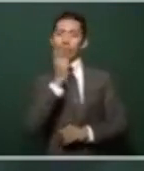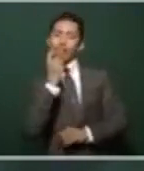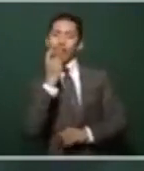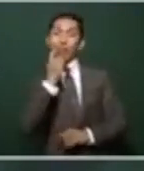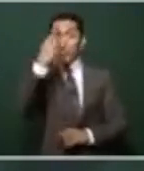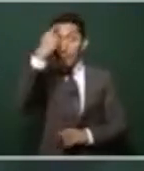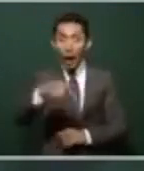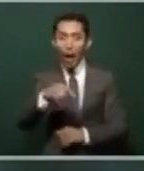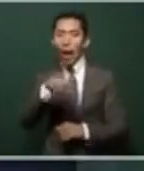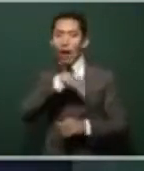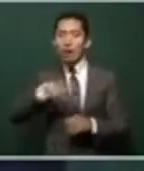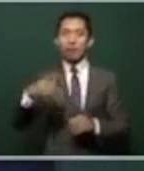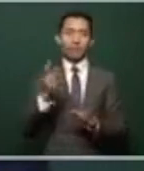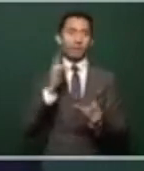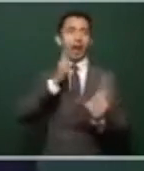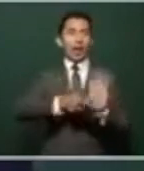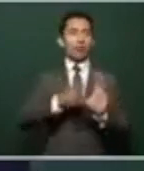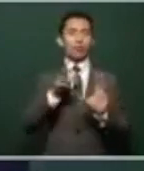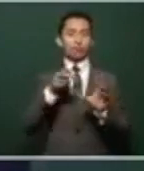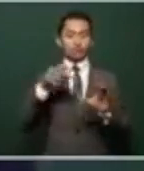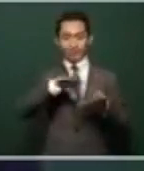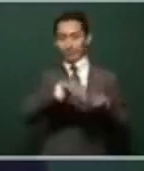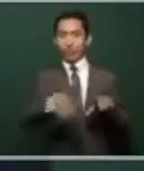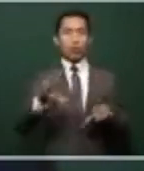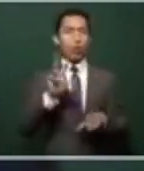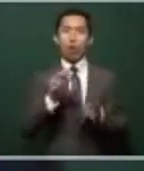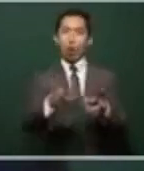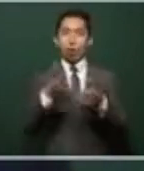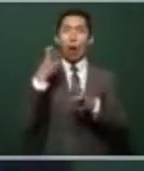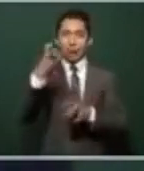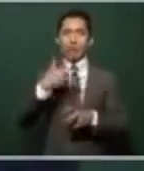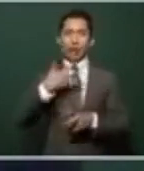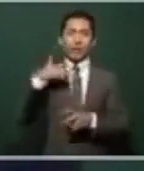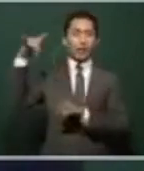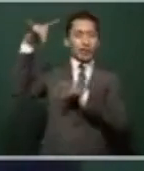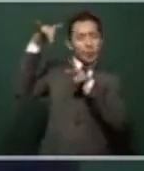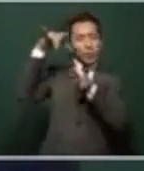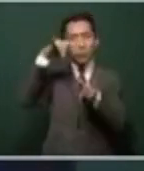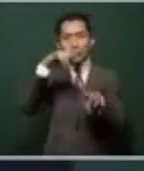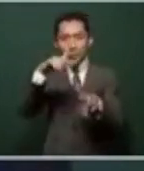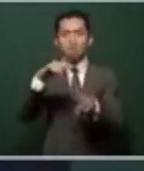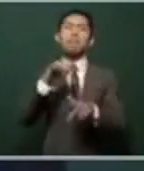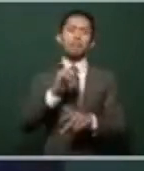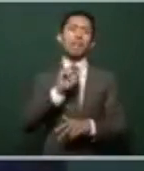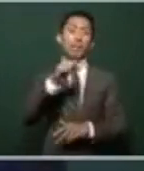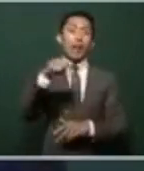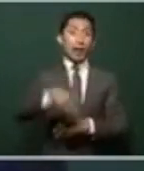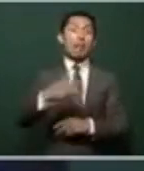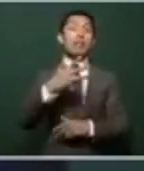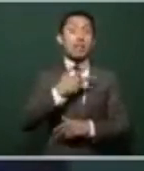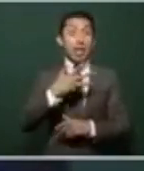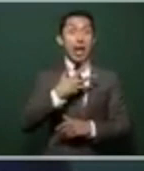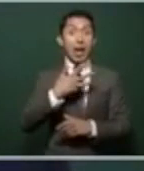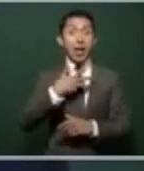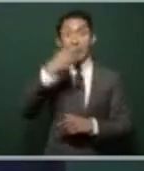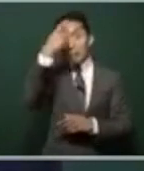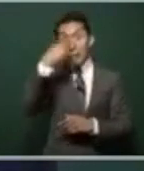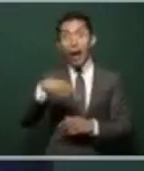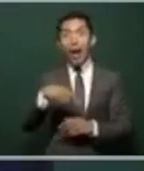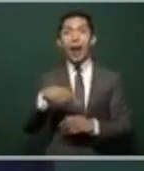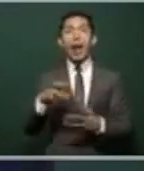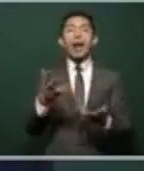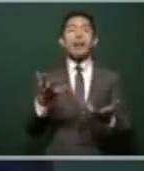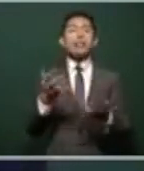en la estrategia. Aquí en este centro van a encontrar un sistema de integración de información, de